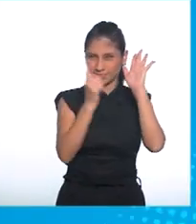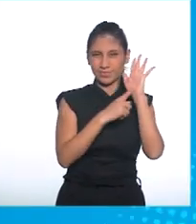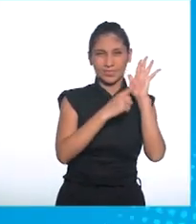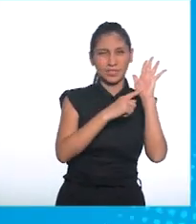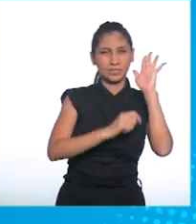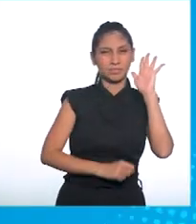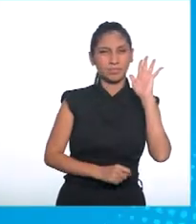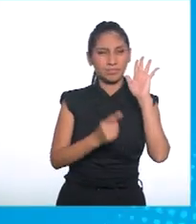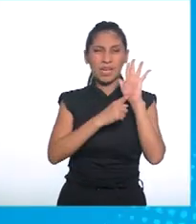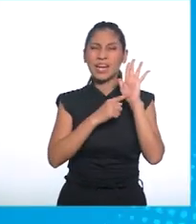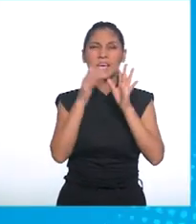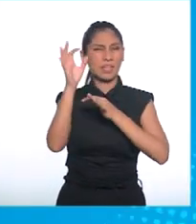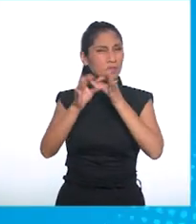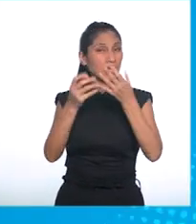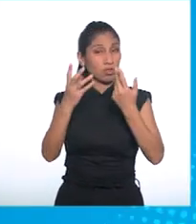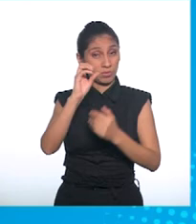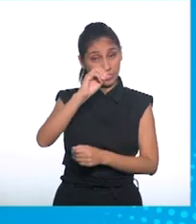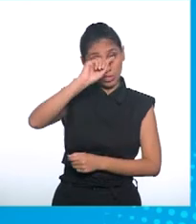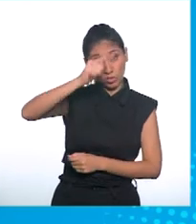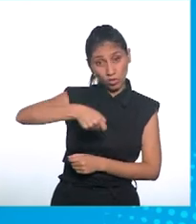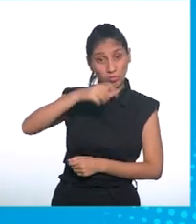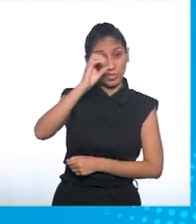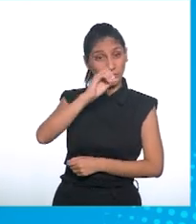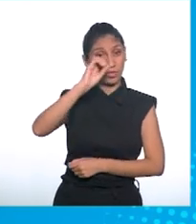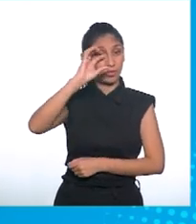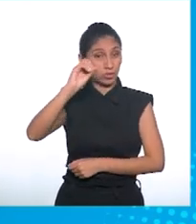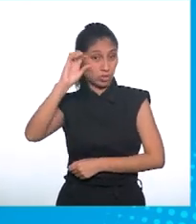caso, para expresar